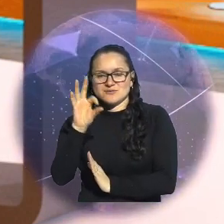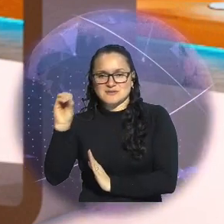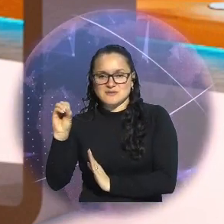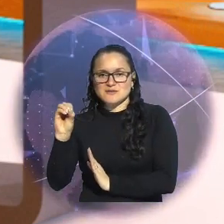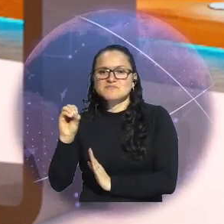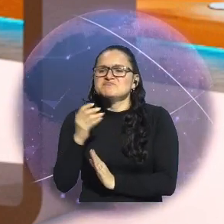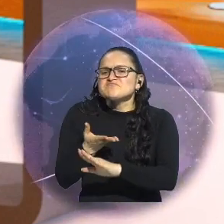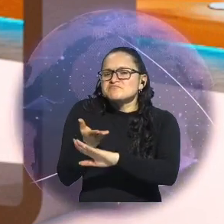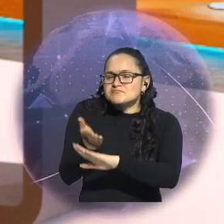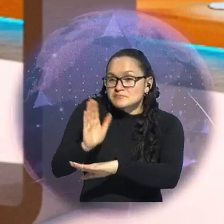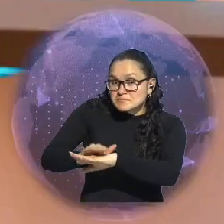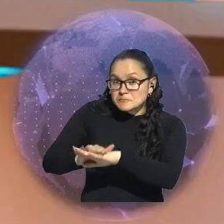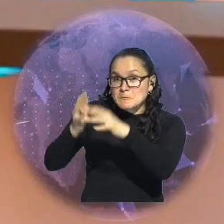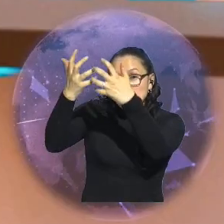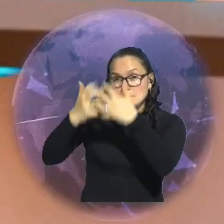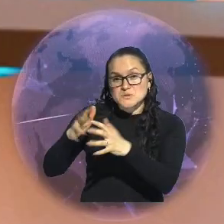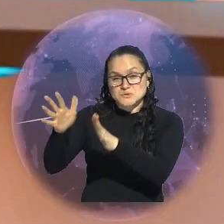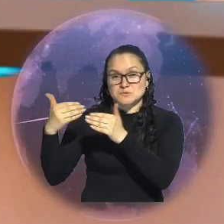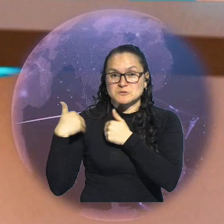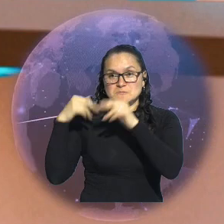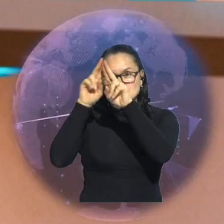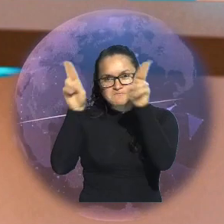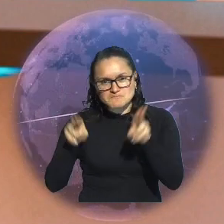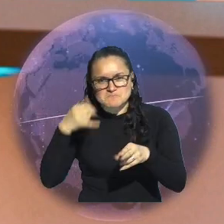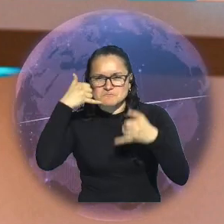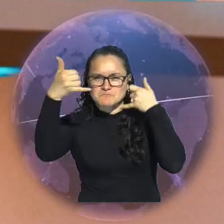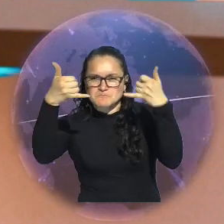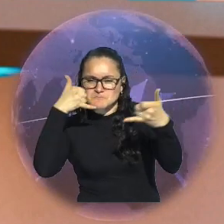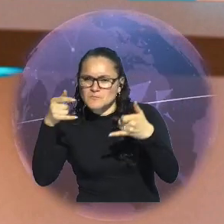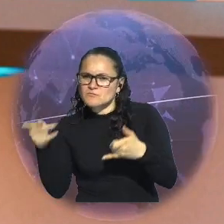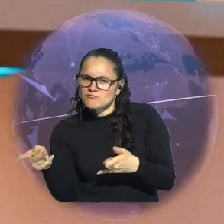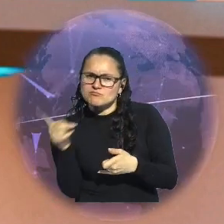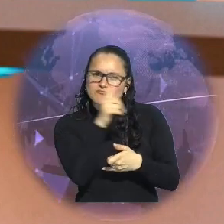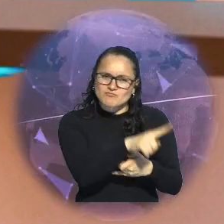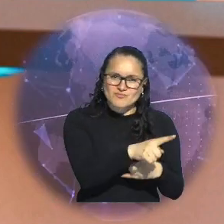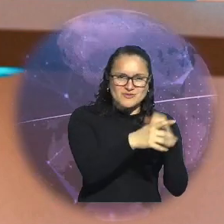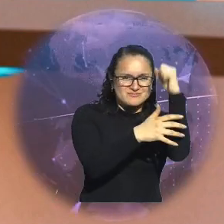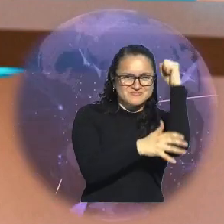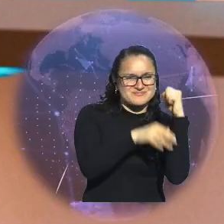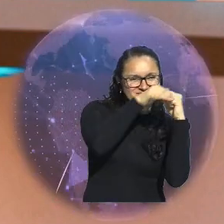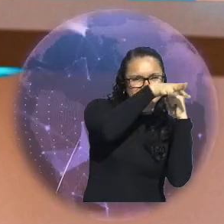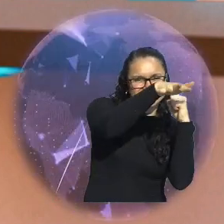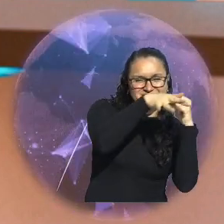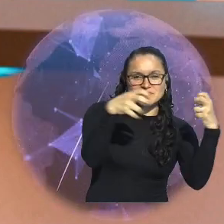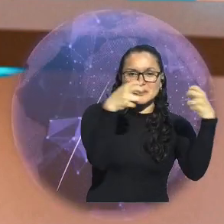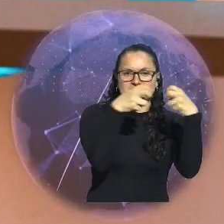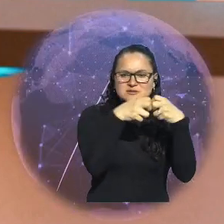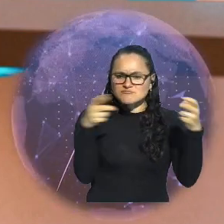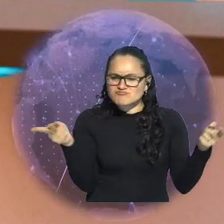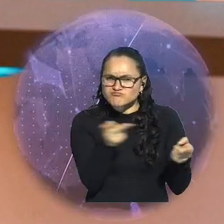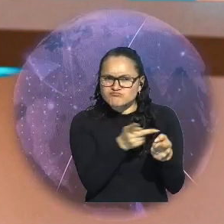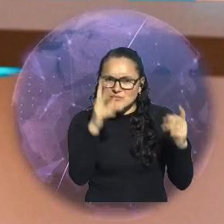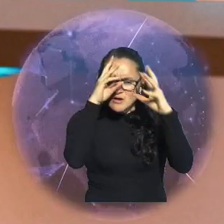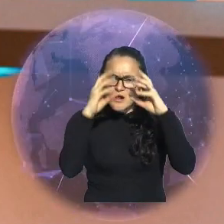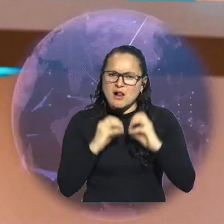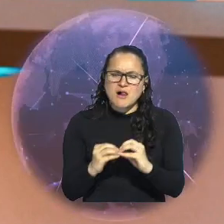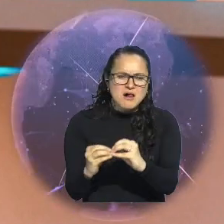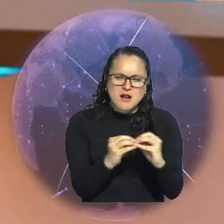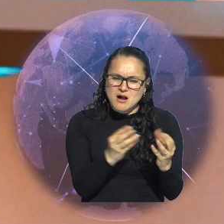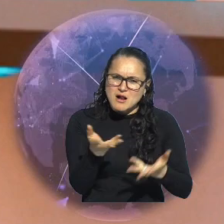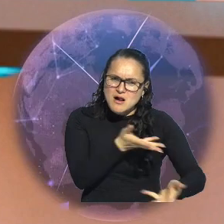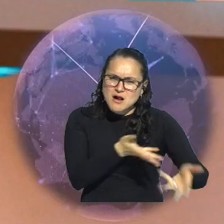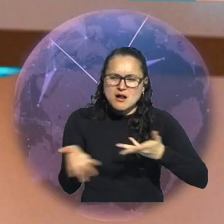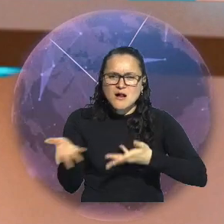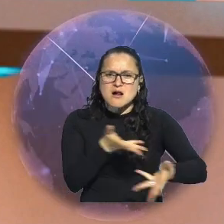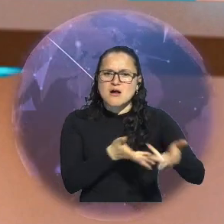de telecomunicaciones adelantar en conjunto con los proveedores de infraestructura eléctrica las actividades relacionadas con